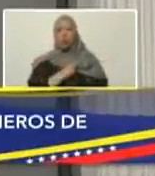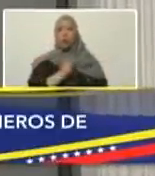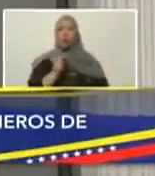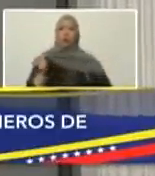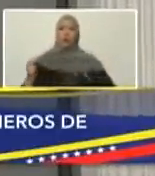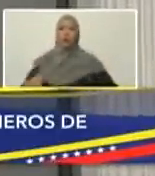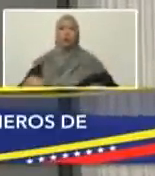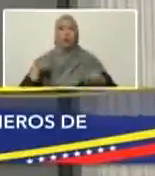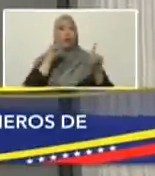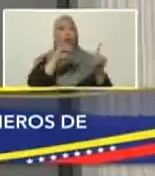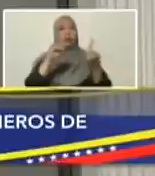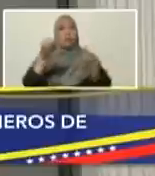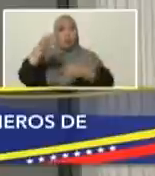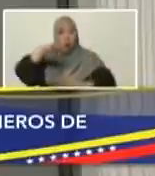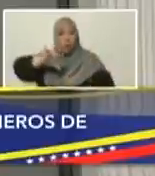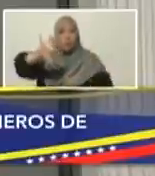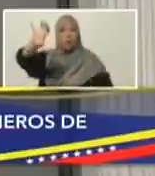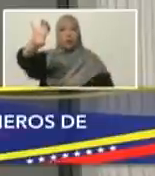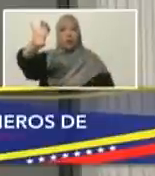ante el llamado de la patria.